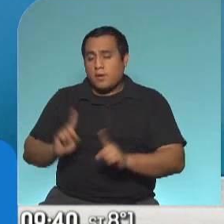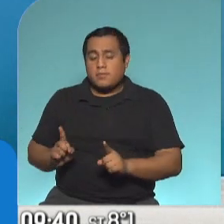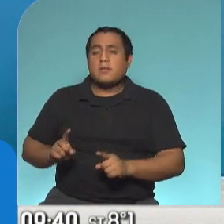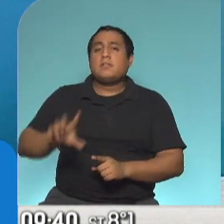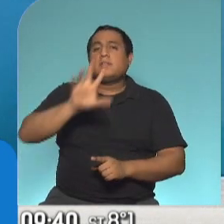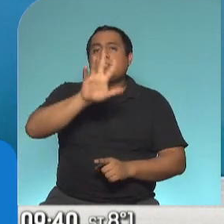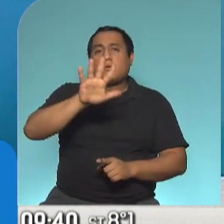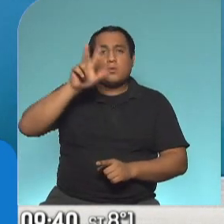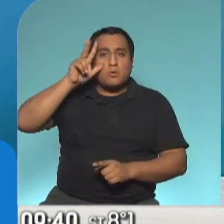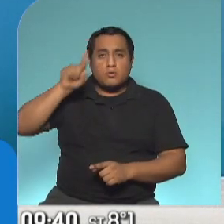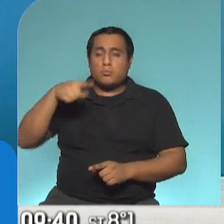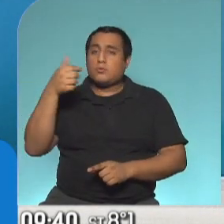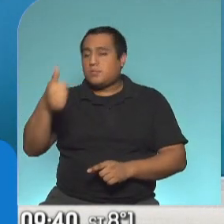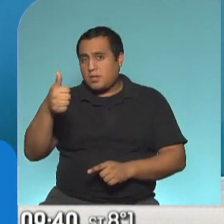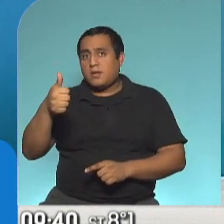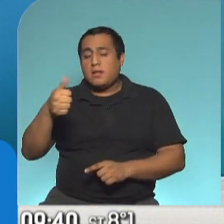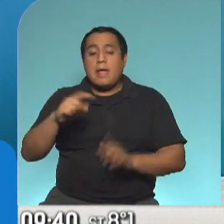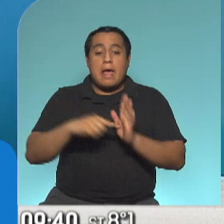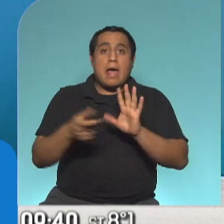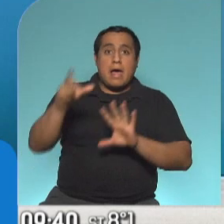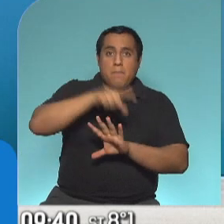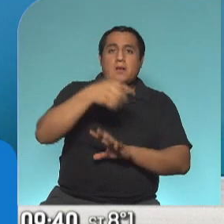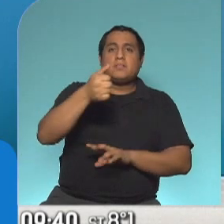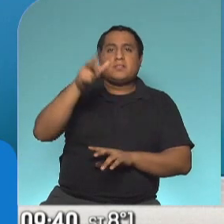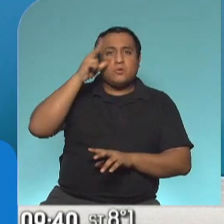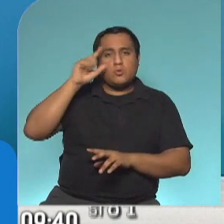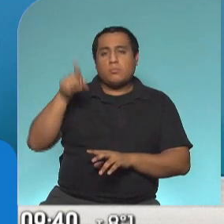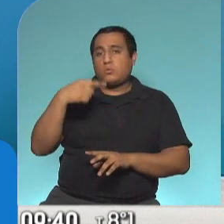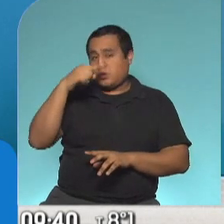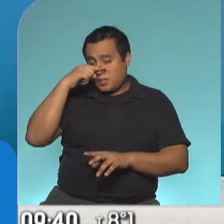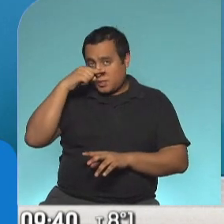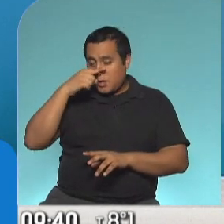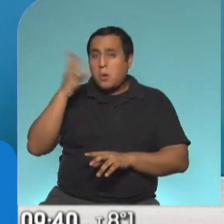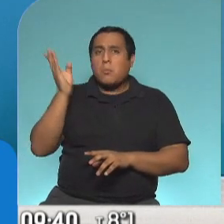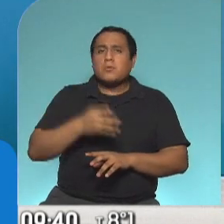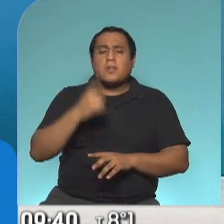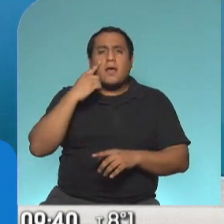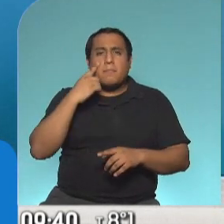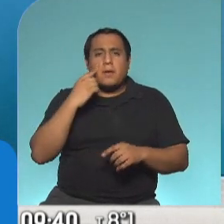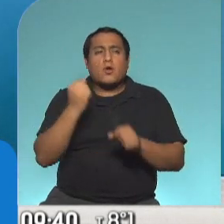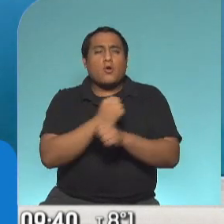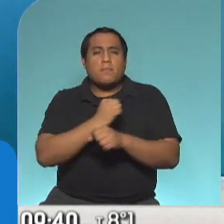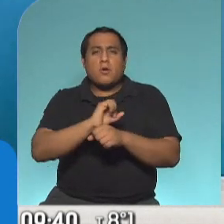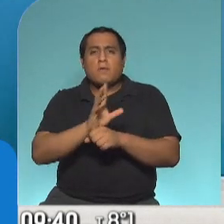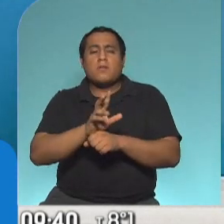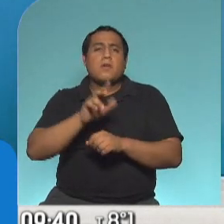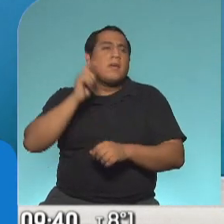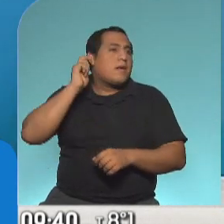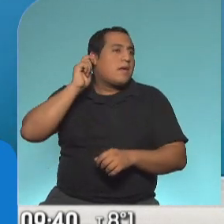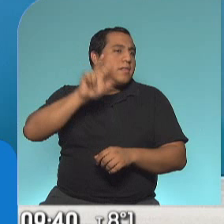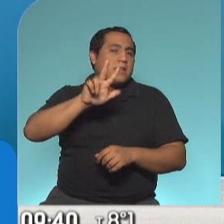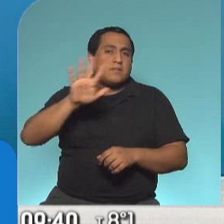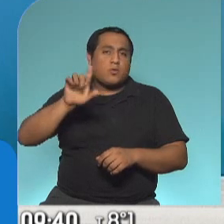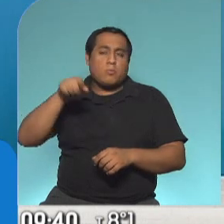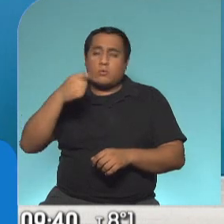de 58.6 y en el amba 68.7 el porcentaje de positividad promedio de 35 puntos